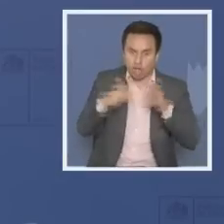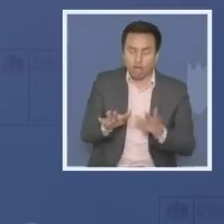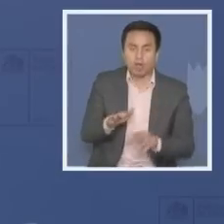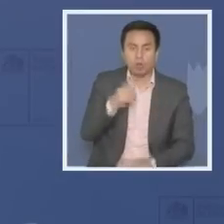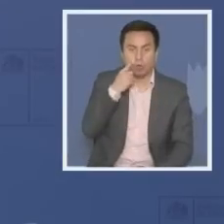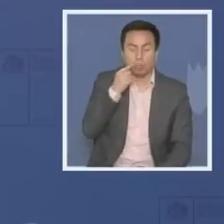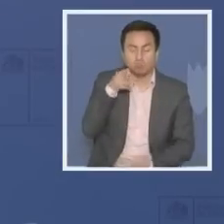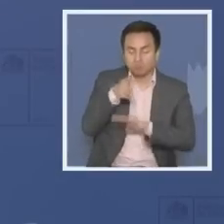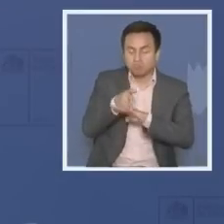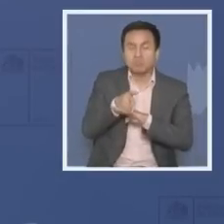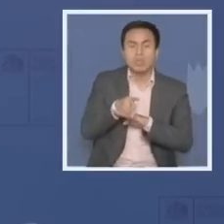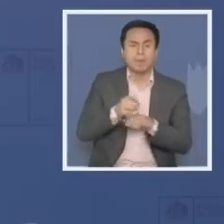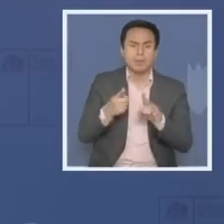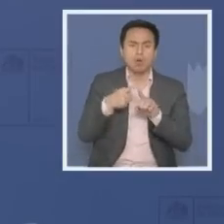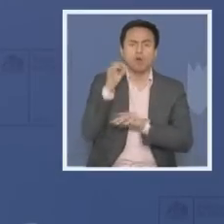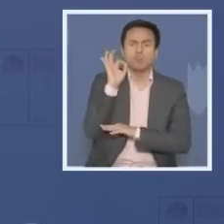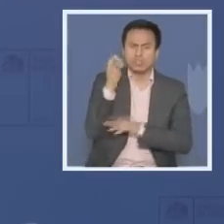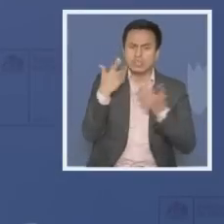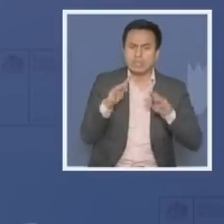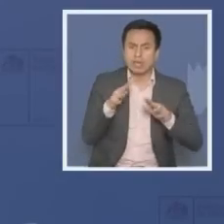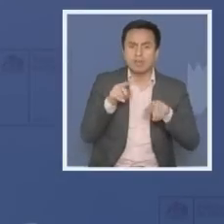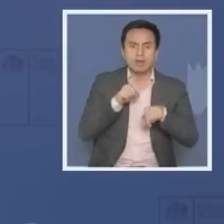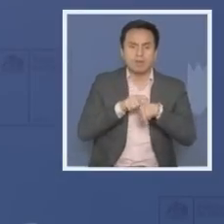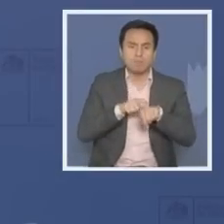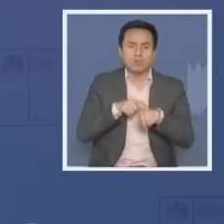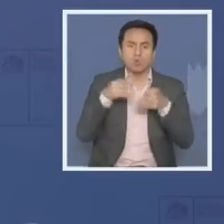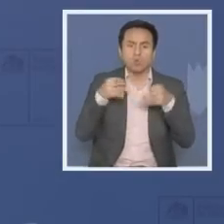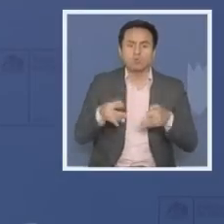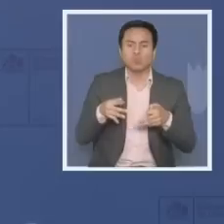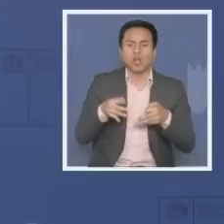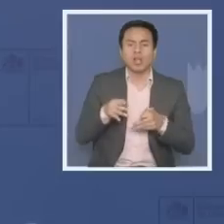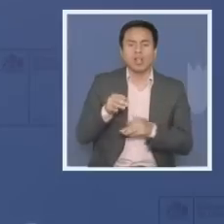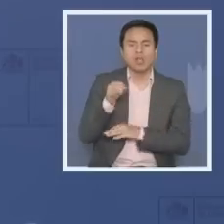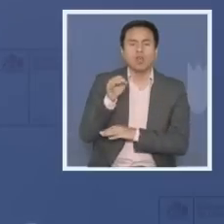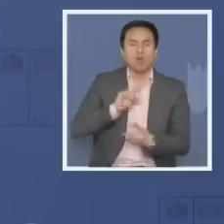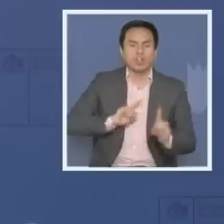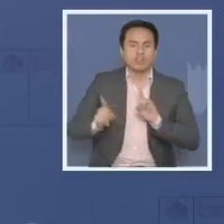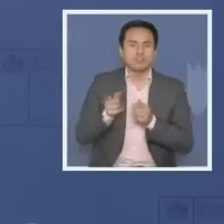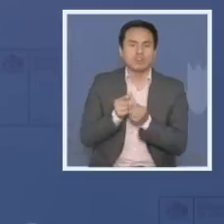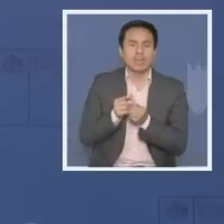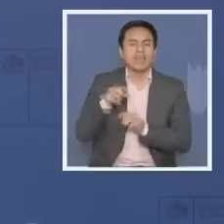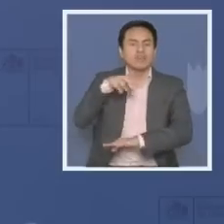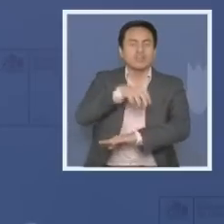hecho está participando en las reuniones que se están haciendo en este momento de COGRID regional.